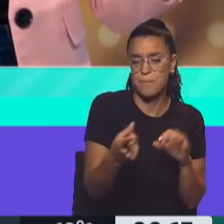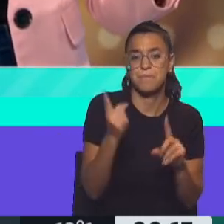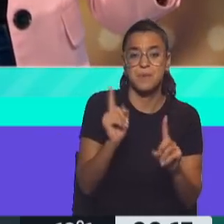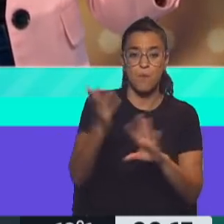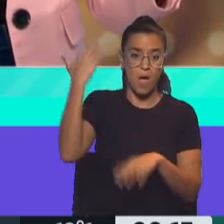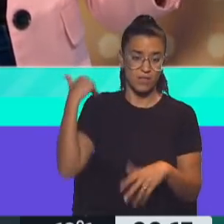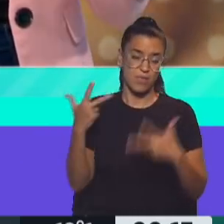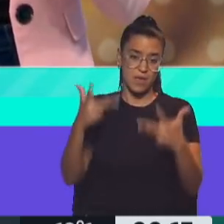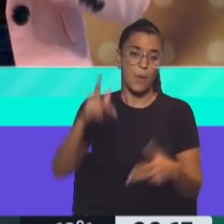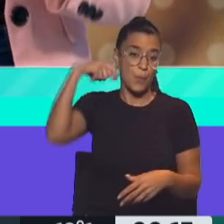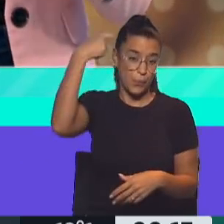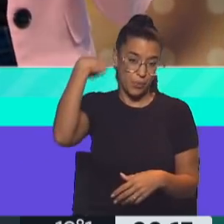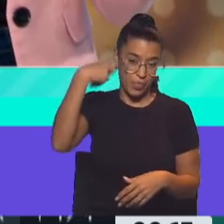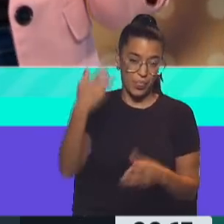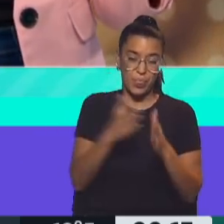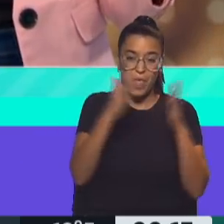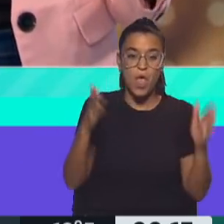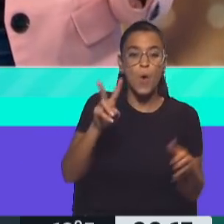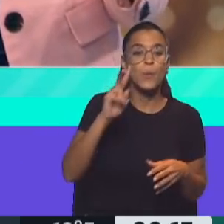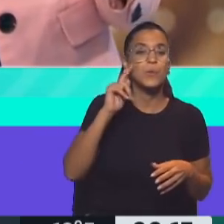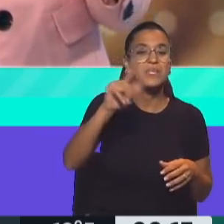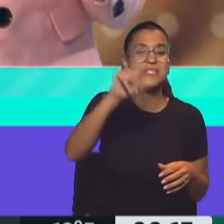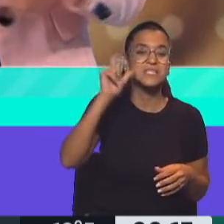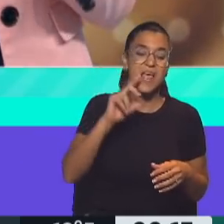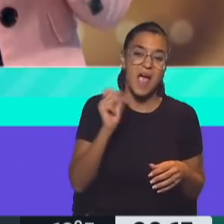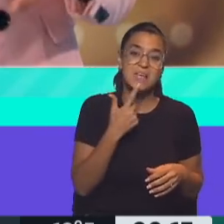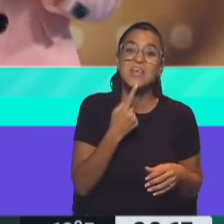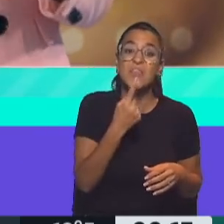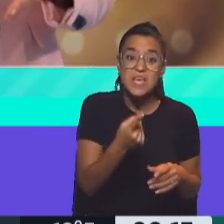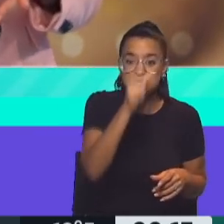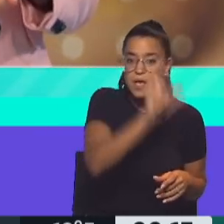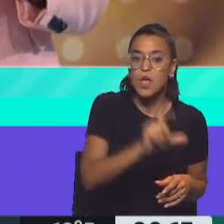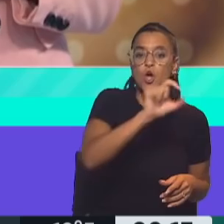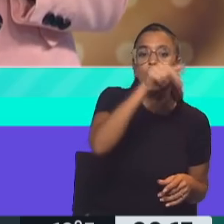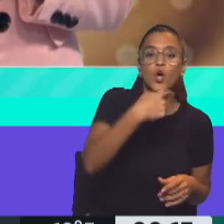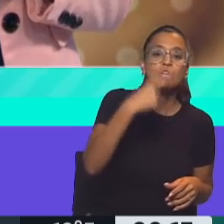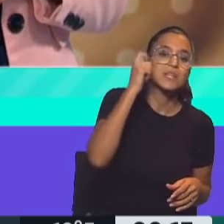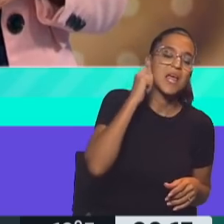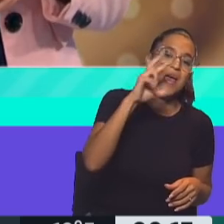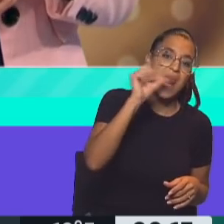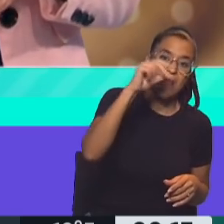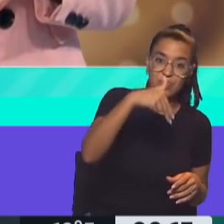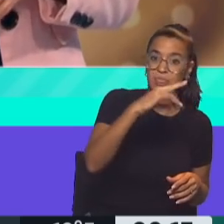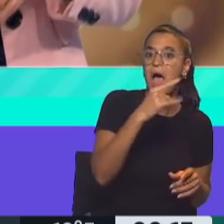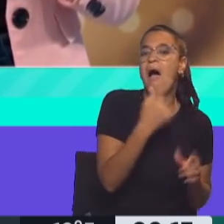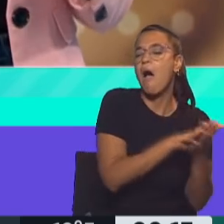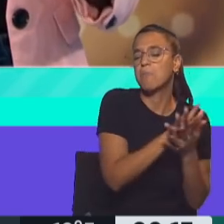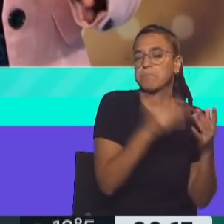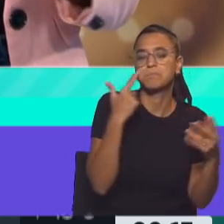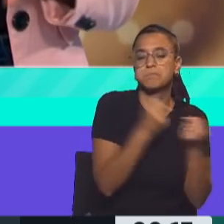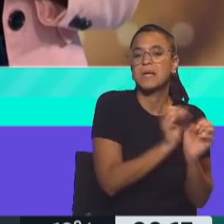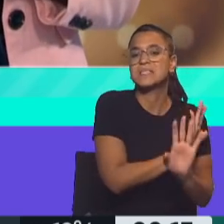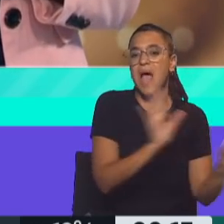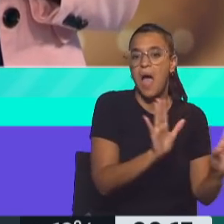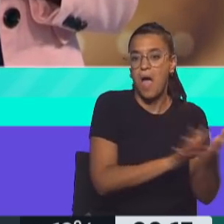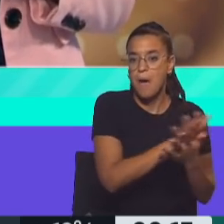esto vi este vídeo dónde villegas cita precisamente al procurador como alguien con quien está todo arreglado por avanzar con el armado de